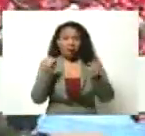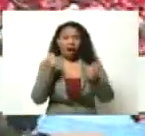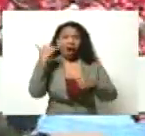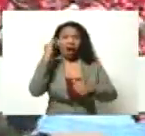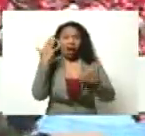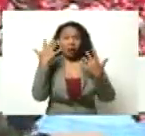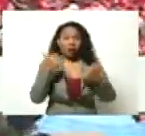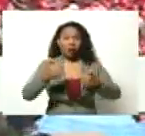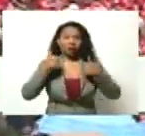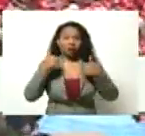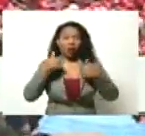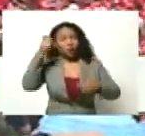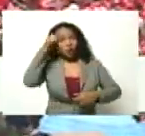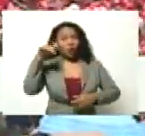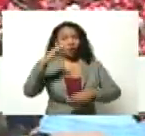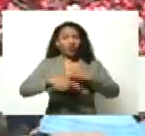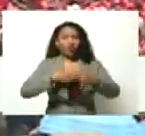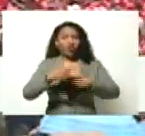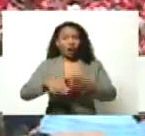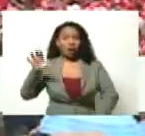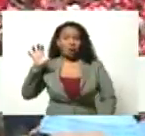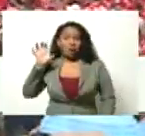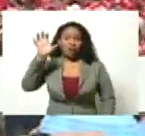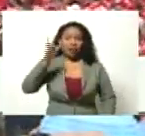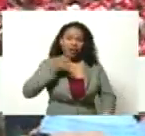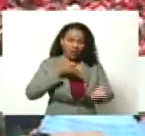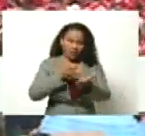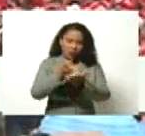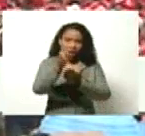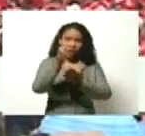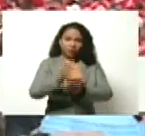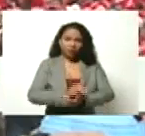manos porque este pueblo es revolucionario es patriota y es Leal